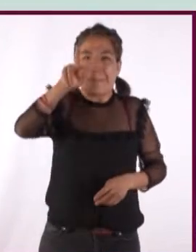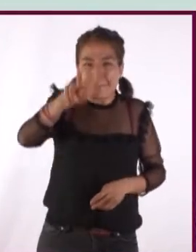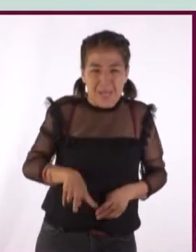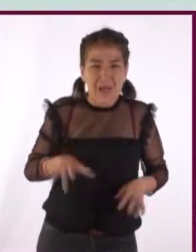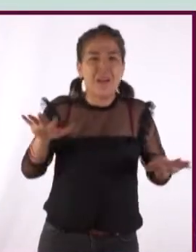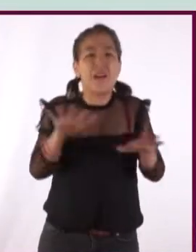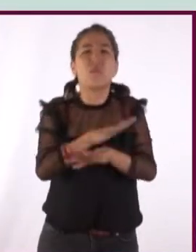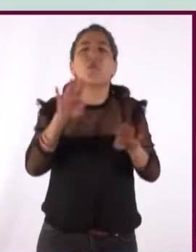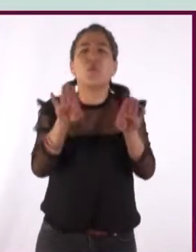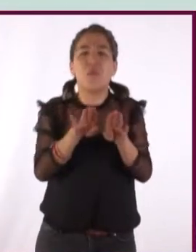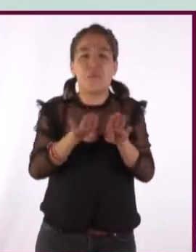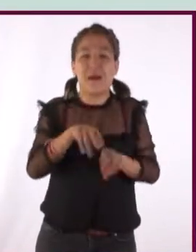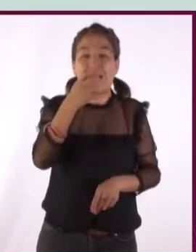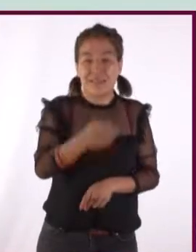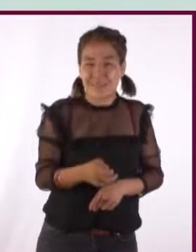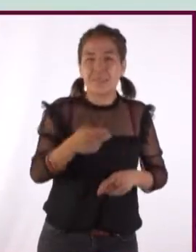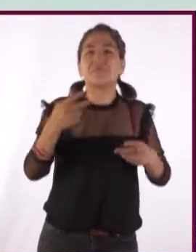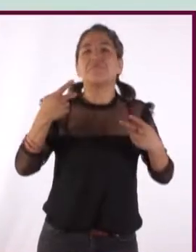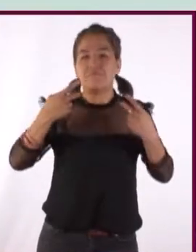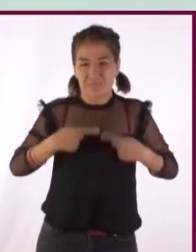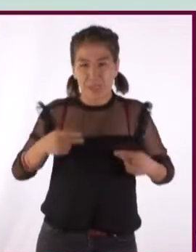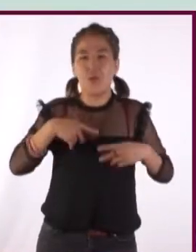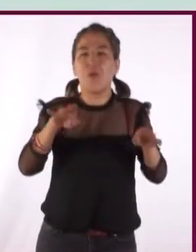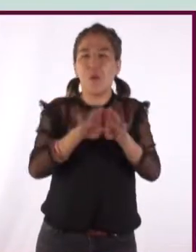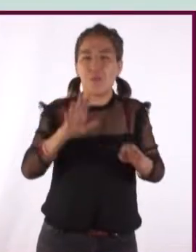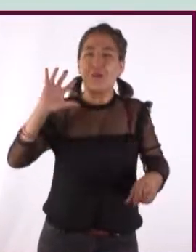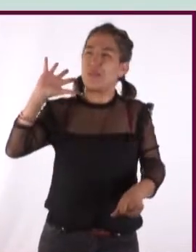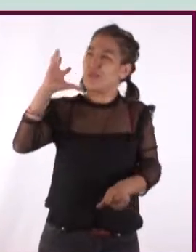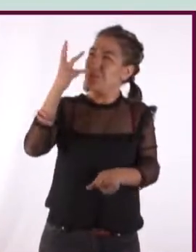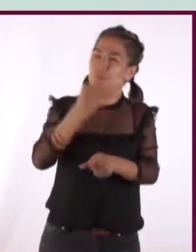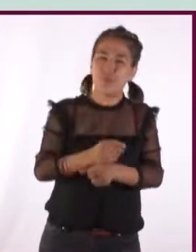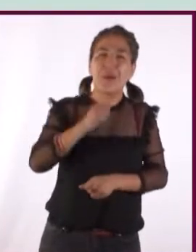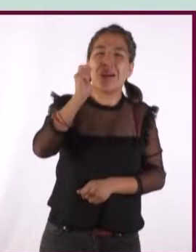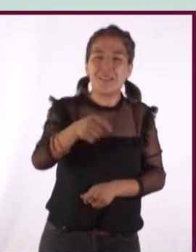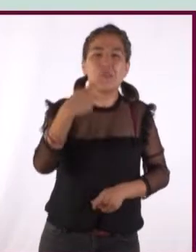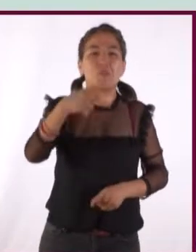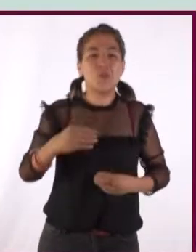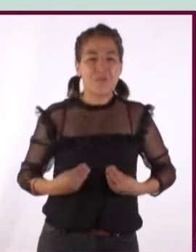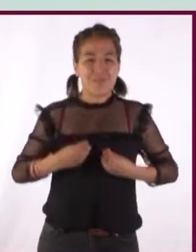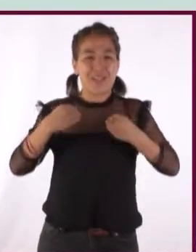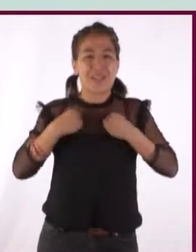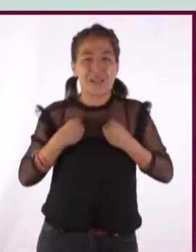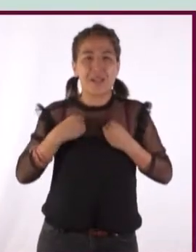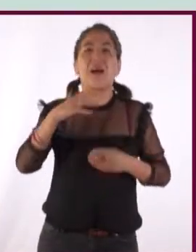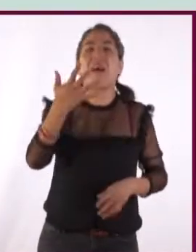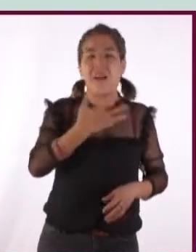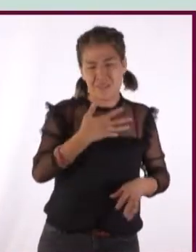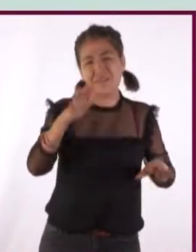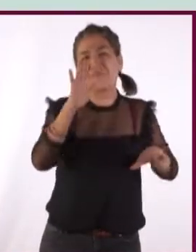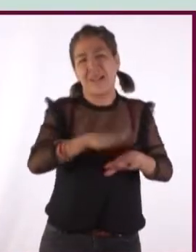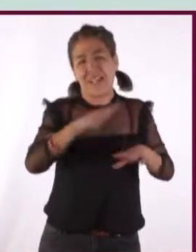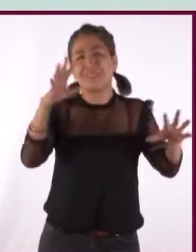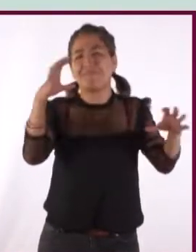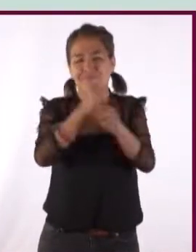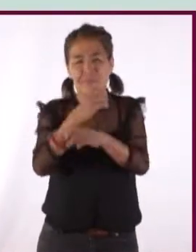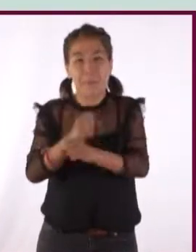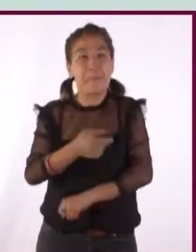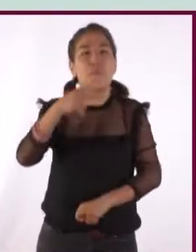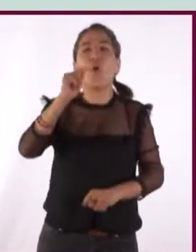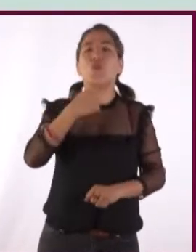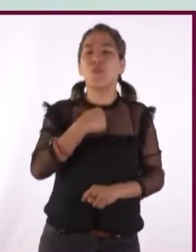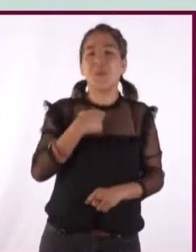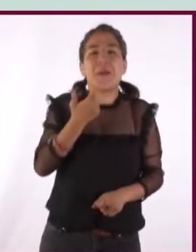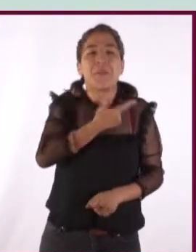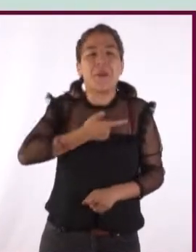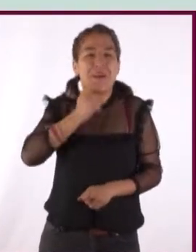creo que esta es una de las preguntas que la humanidad se ha hecho a lo largo de toda su existencia y puede haber muchas definiciones, pero a mí me